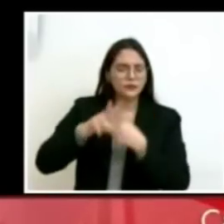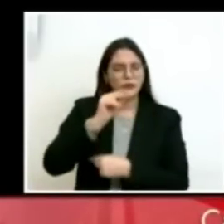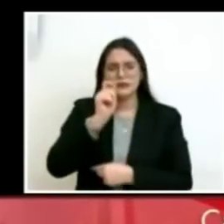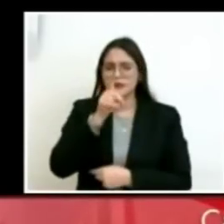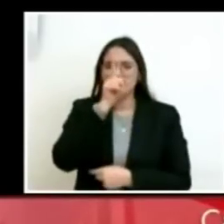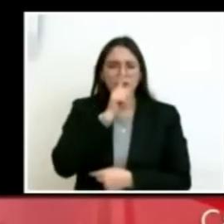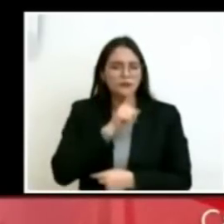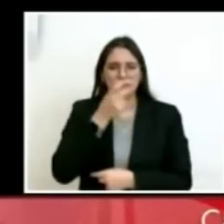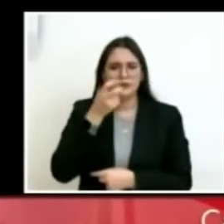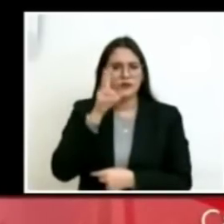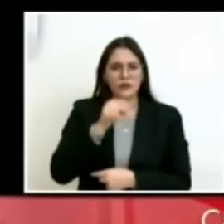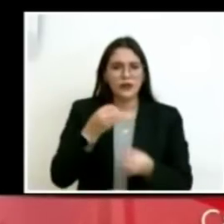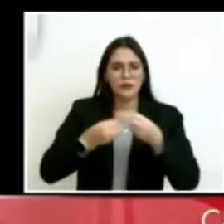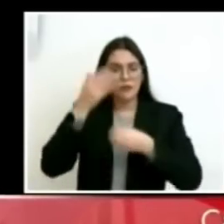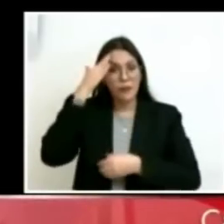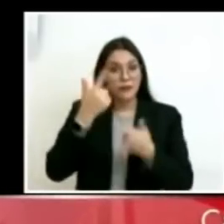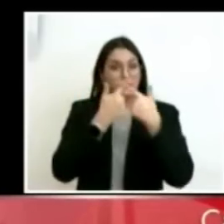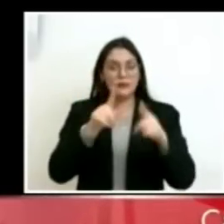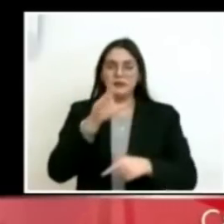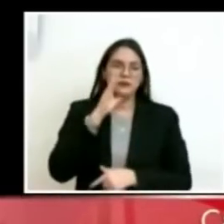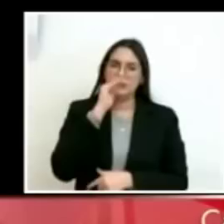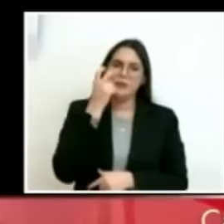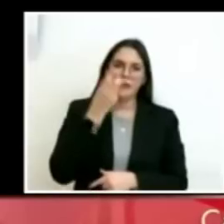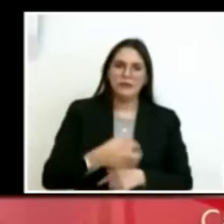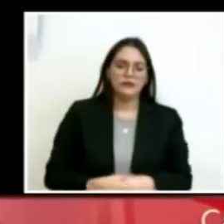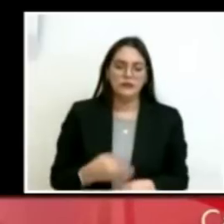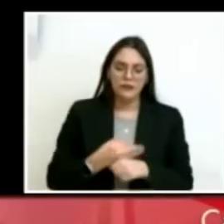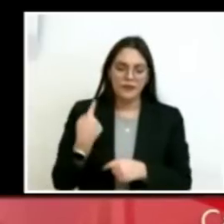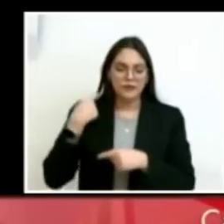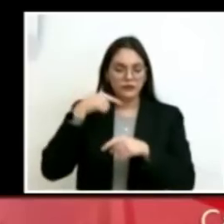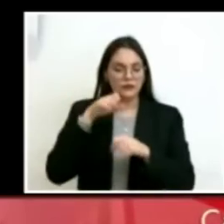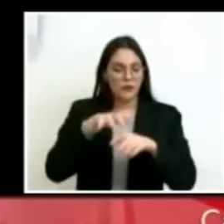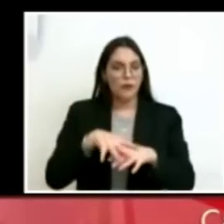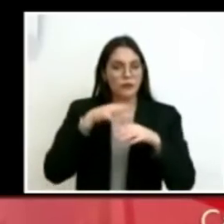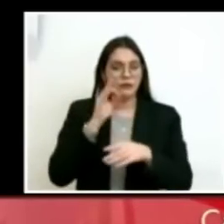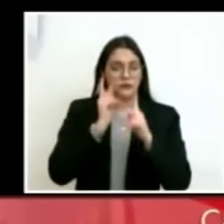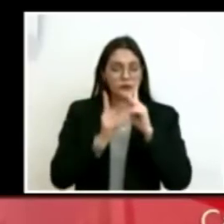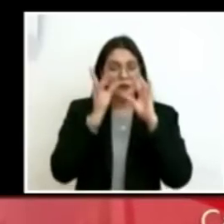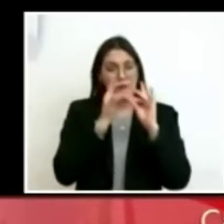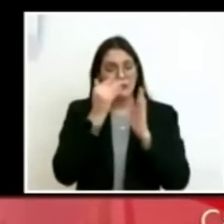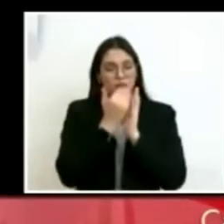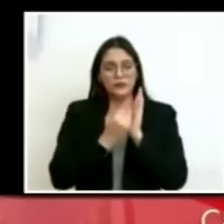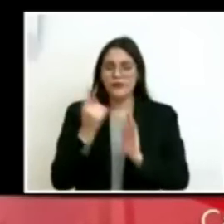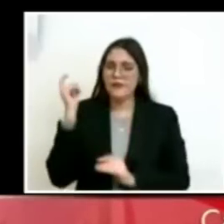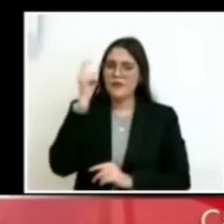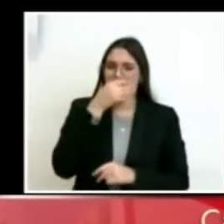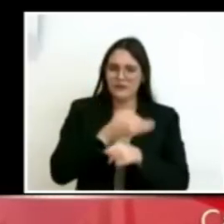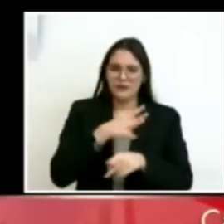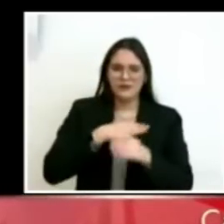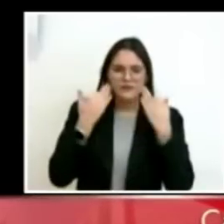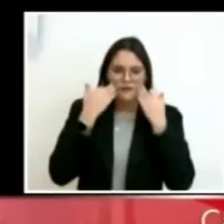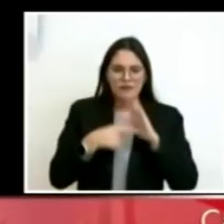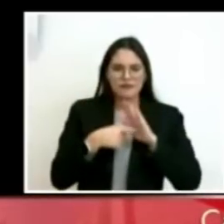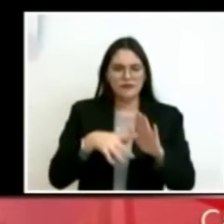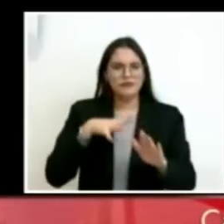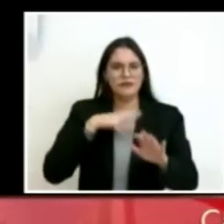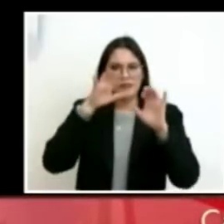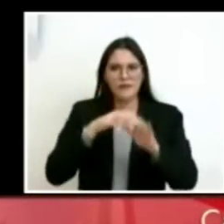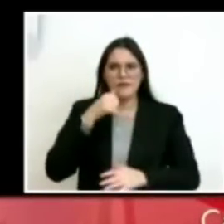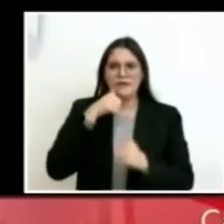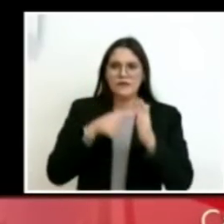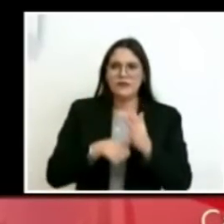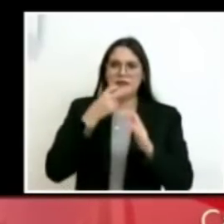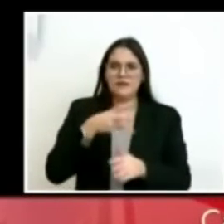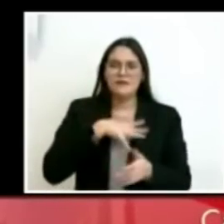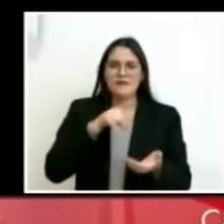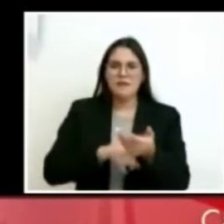podrá ser ministro. No da tiempo en esta tribuna aclarar cada falacia, pero ahí está el dictamen, ahí está el clamor de un país